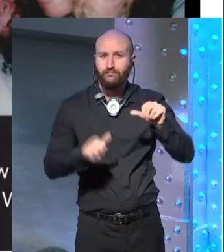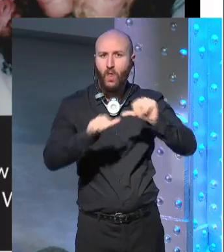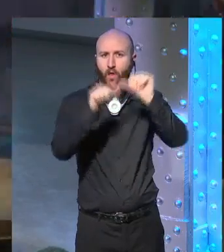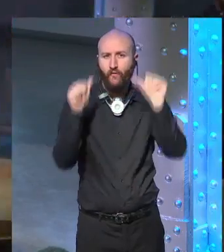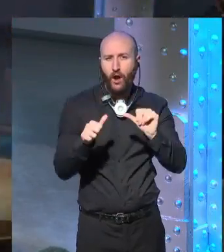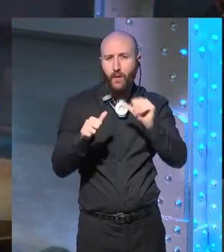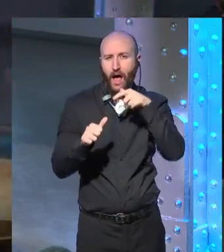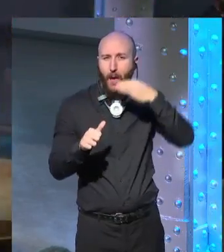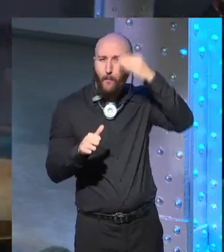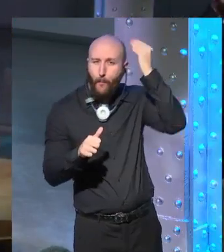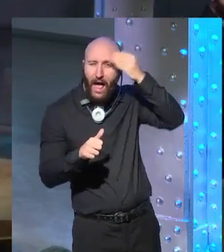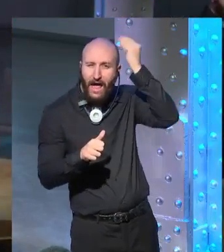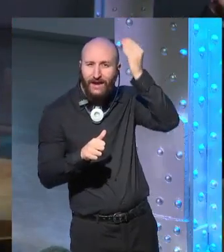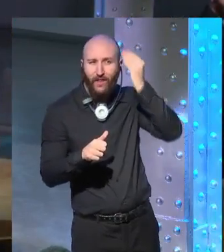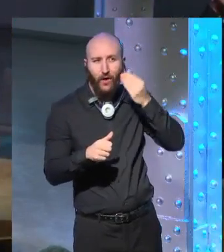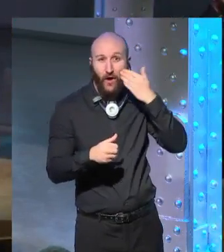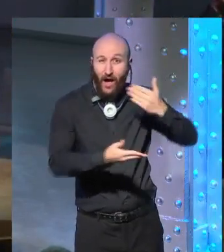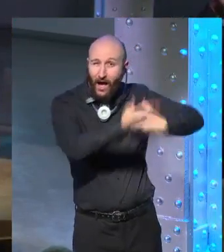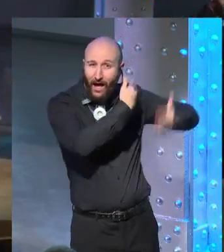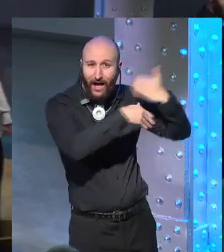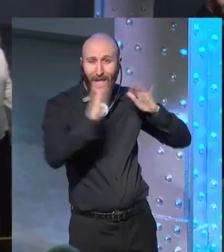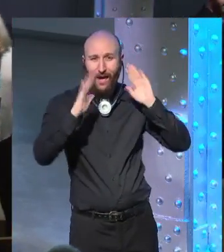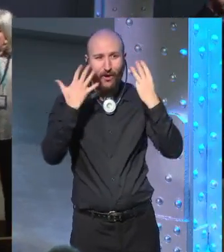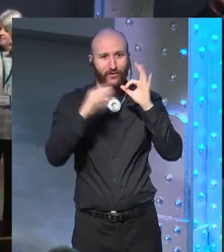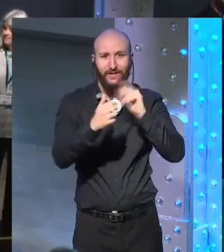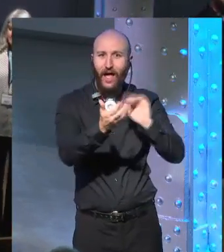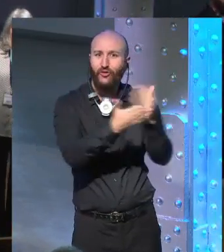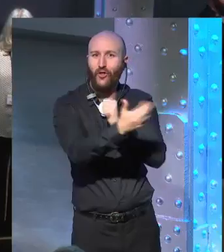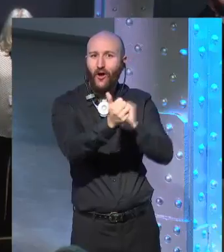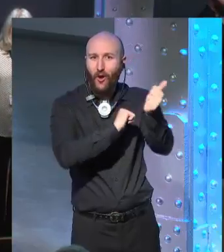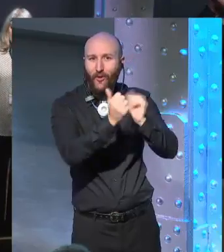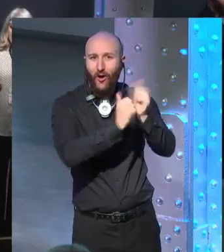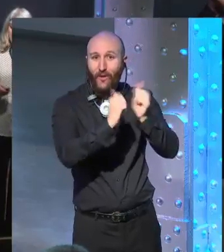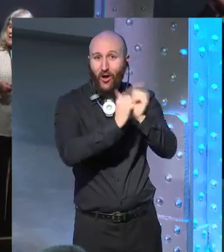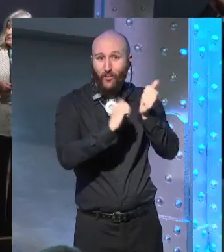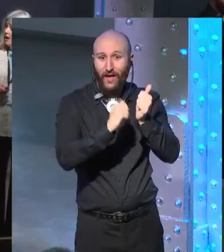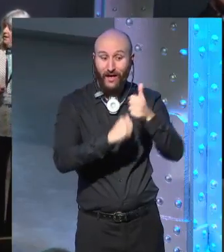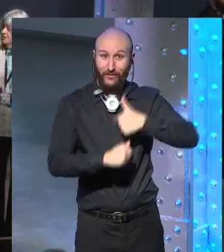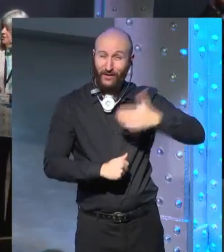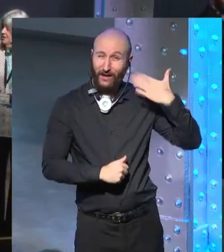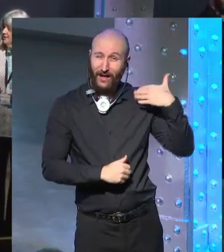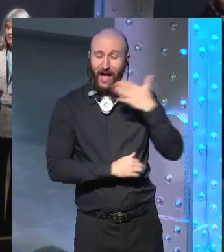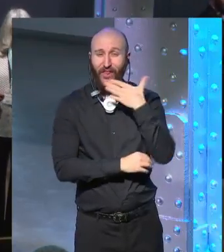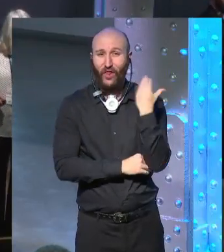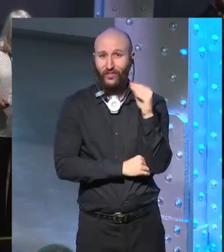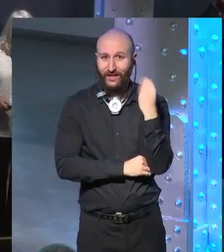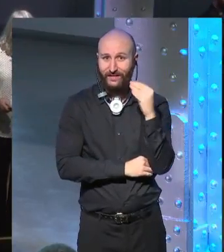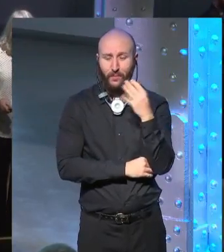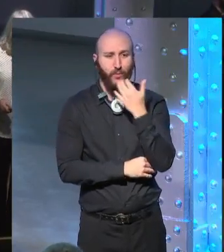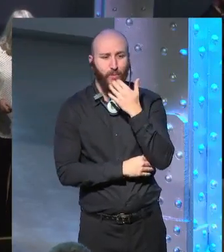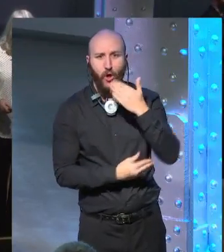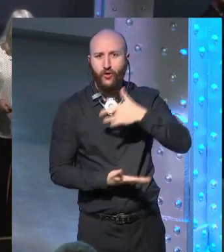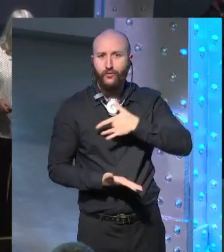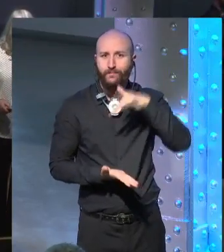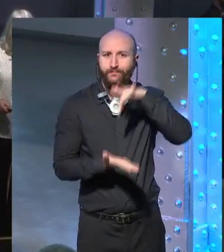de peinado hace años, en los 80. Cuando era adolescente, si me